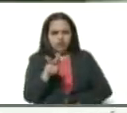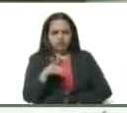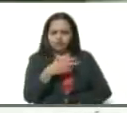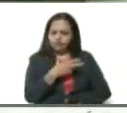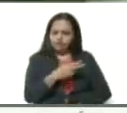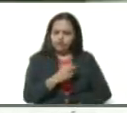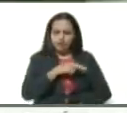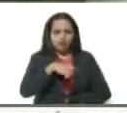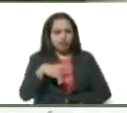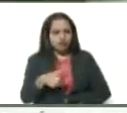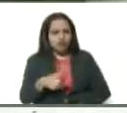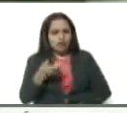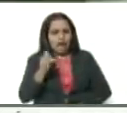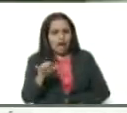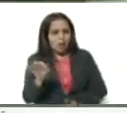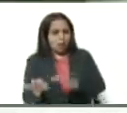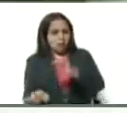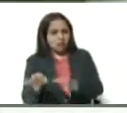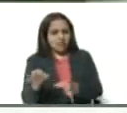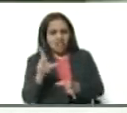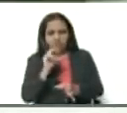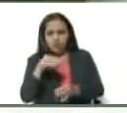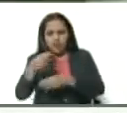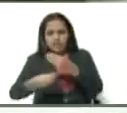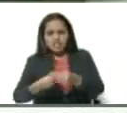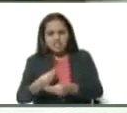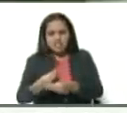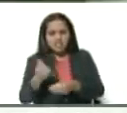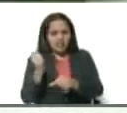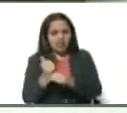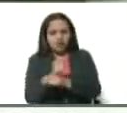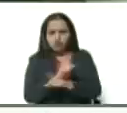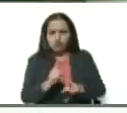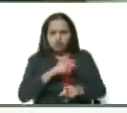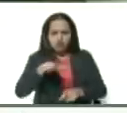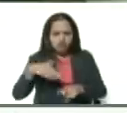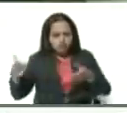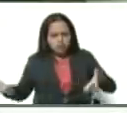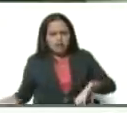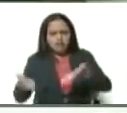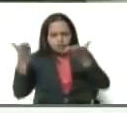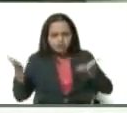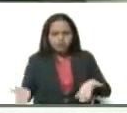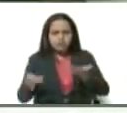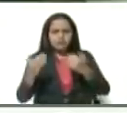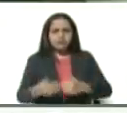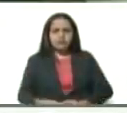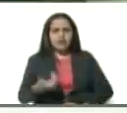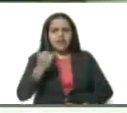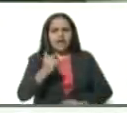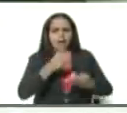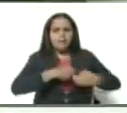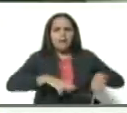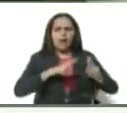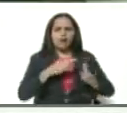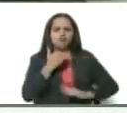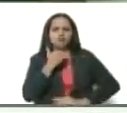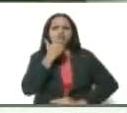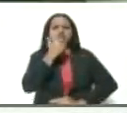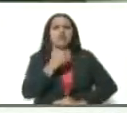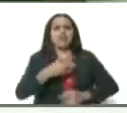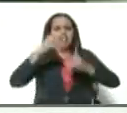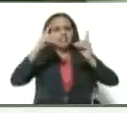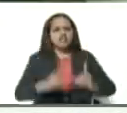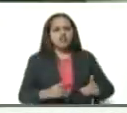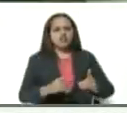Nosotros nos hemos justificado para no hacer nuestra acción. No, vamos para adelante, lo que vamos es para adelante, lo que hay es moral. Lo que hay es